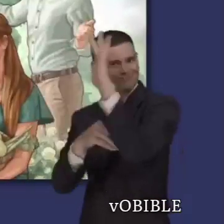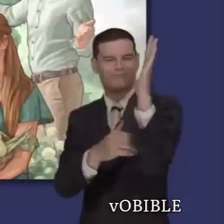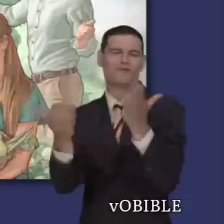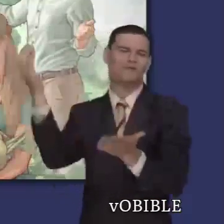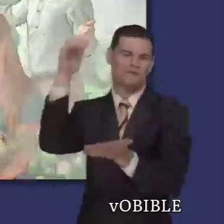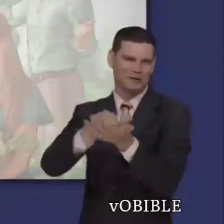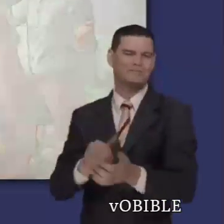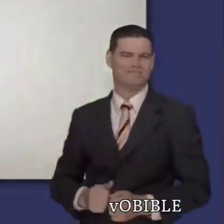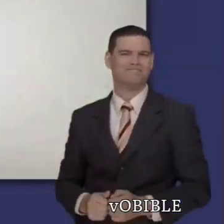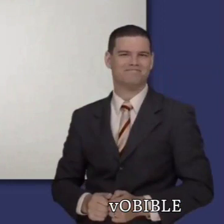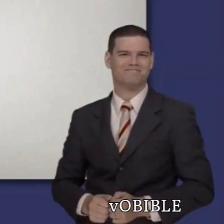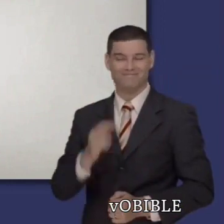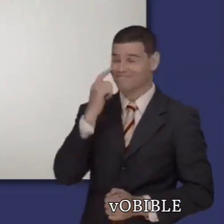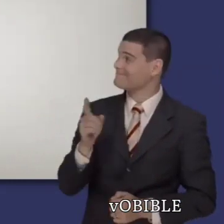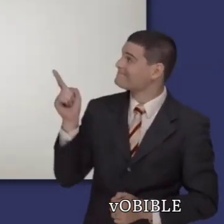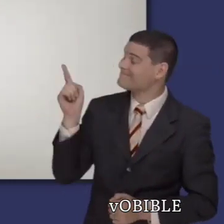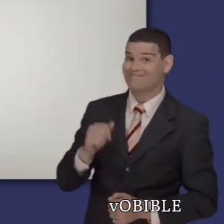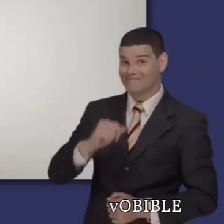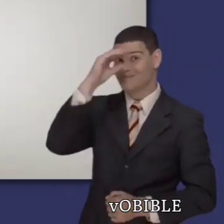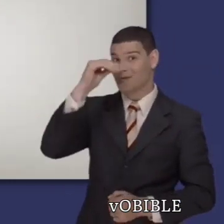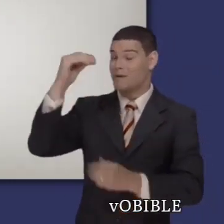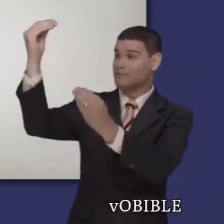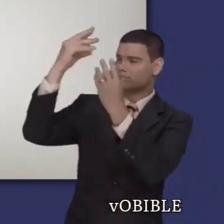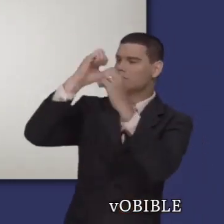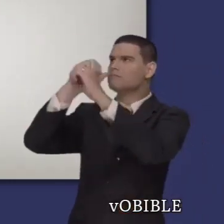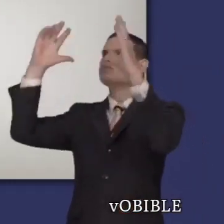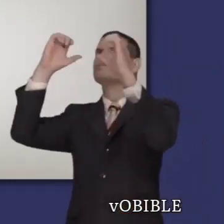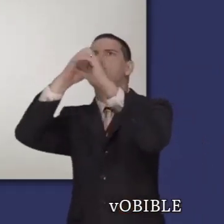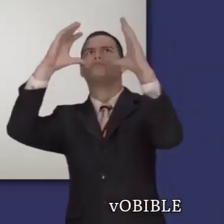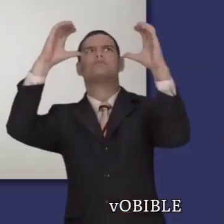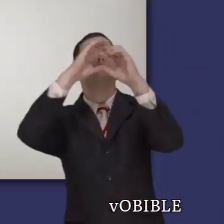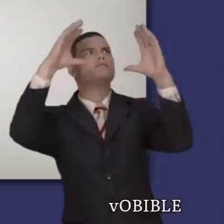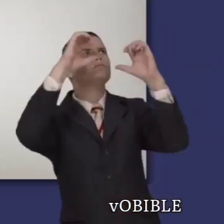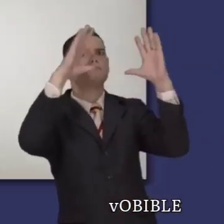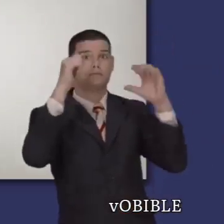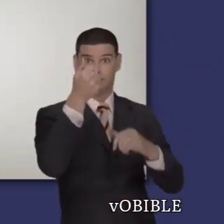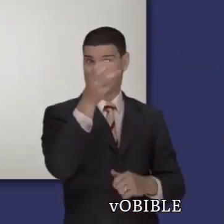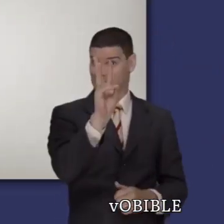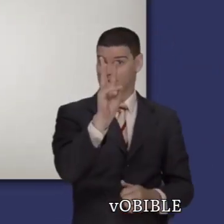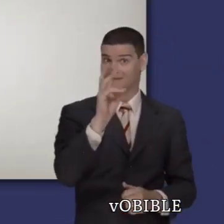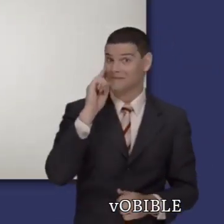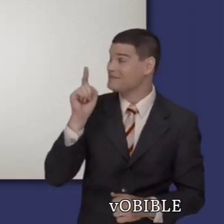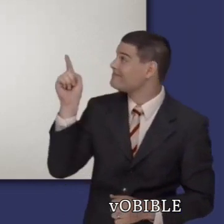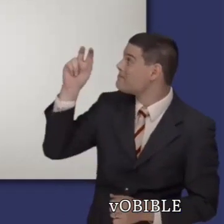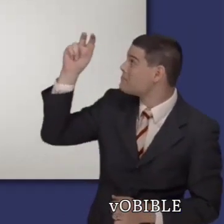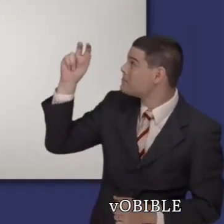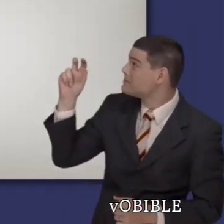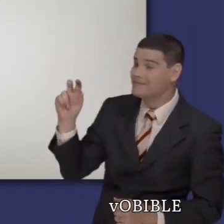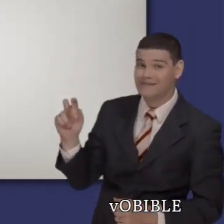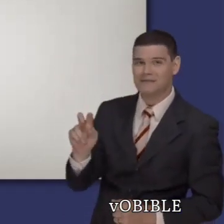tierra. El libro de Apocalipsis tiene 22 capítulos, en los que encontramos